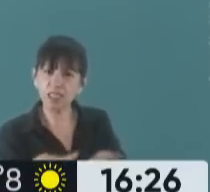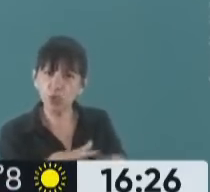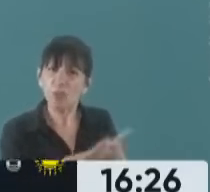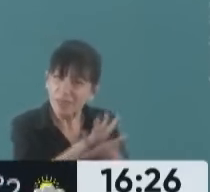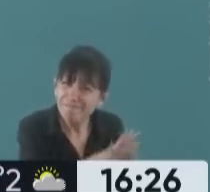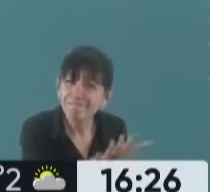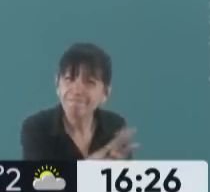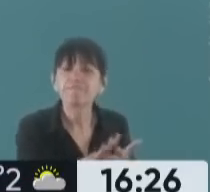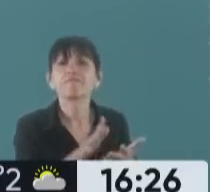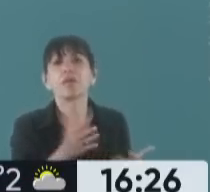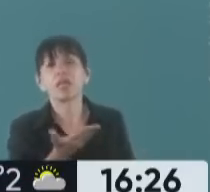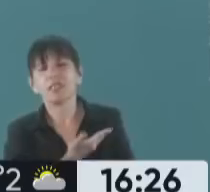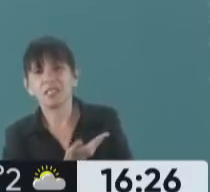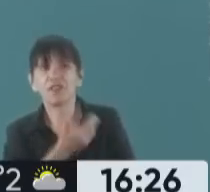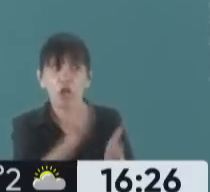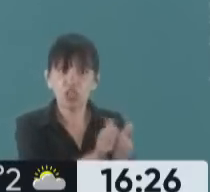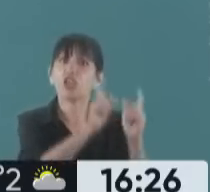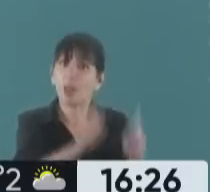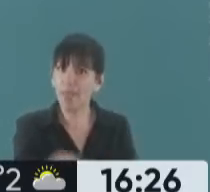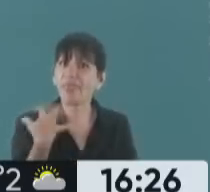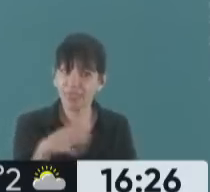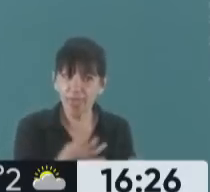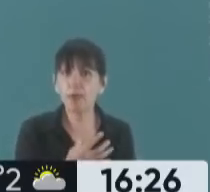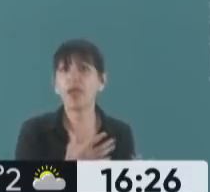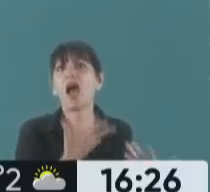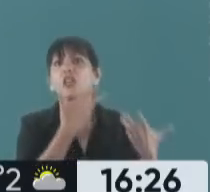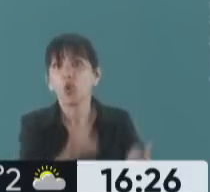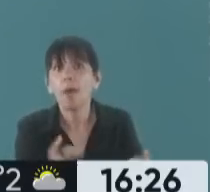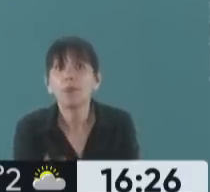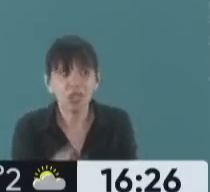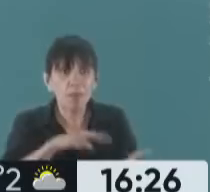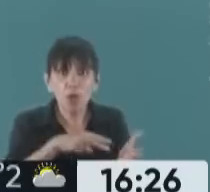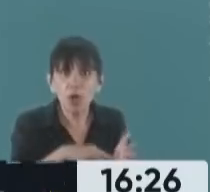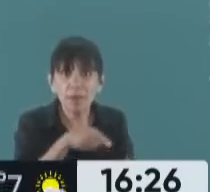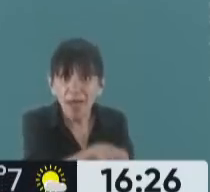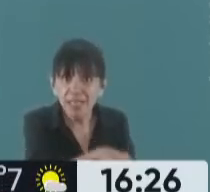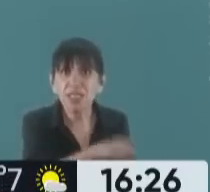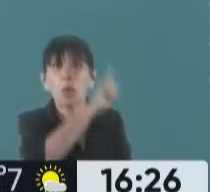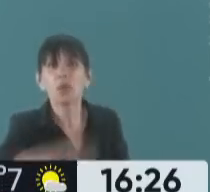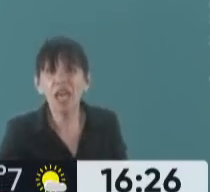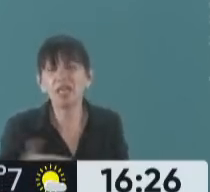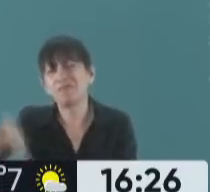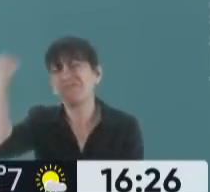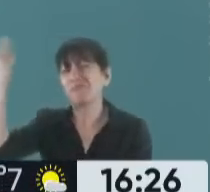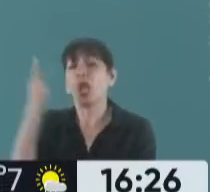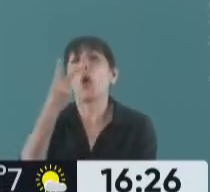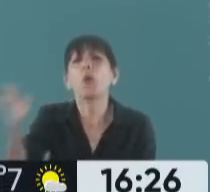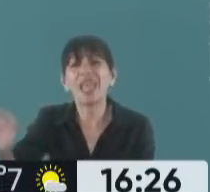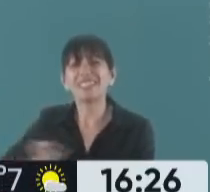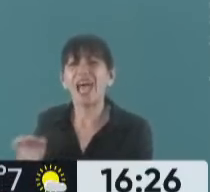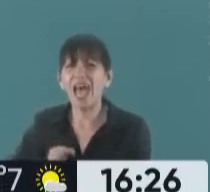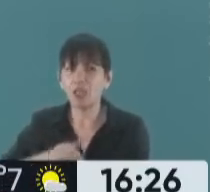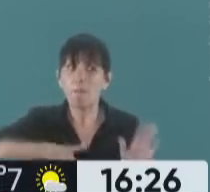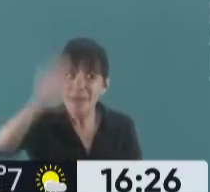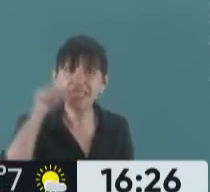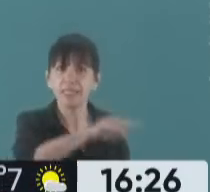Rosario y Santa Fe tienen que poner lo suyo porque es un problema que ha crecido durante los últimos 20 años, específicamente en esa ciudad y en